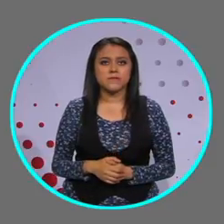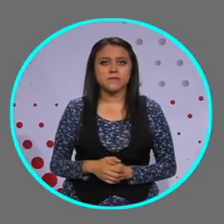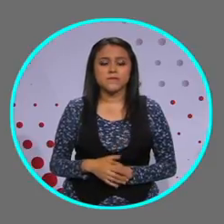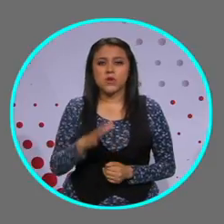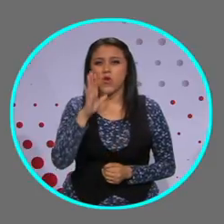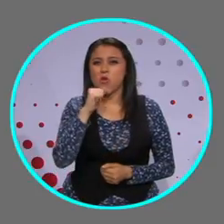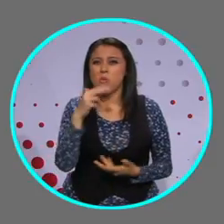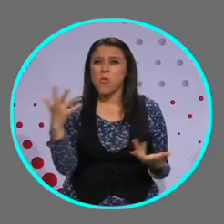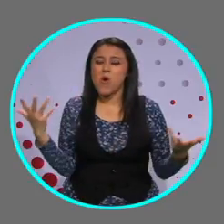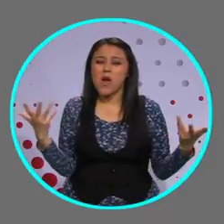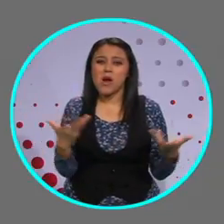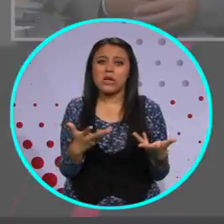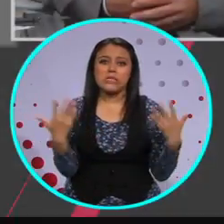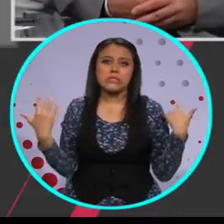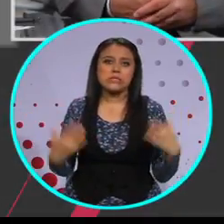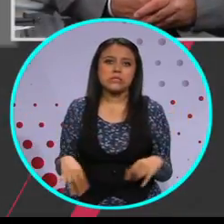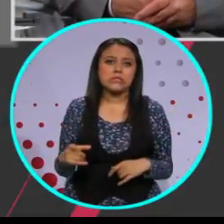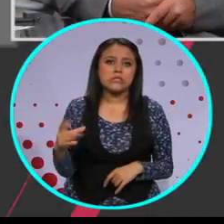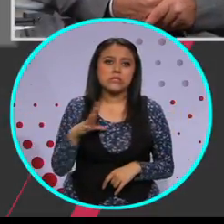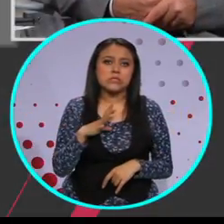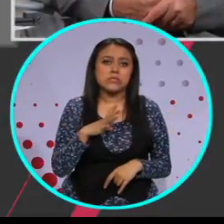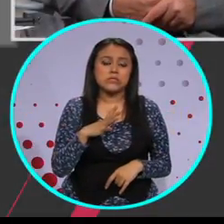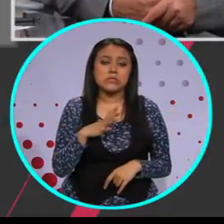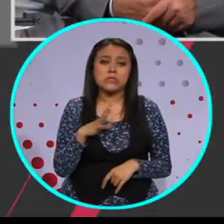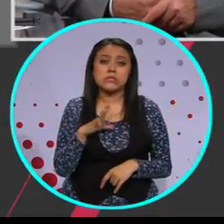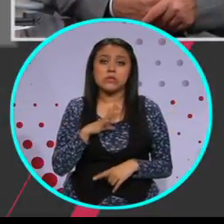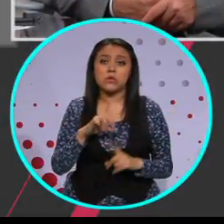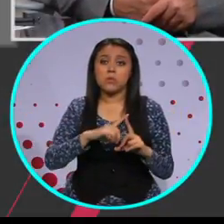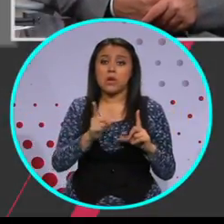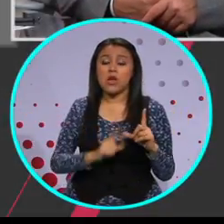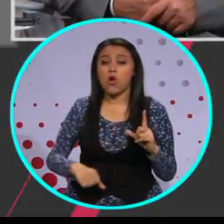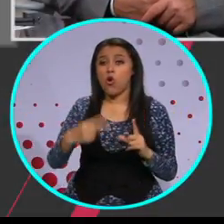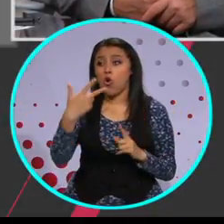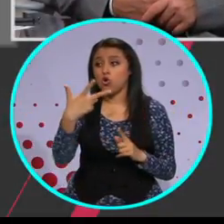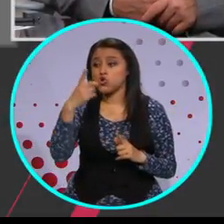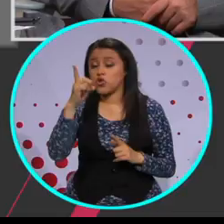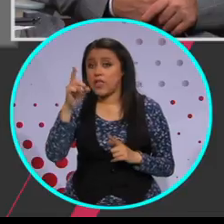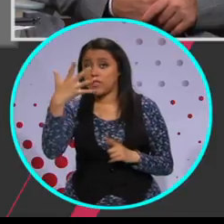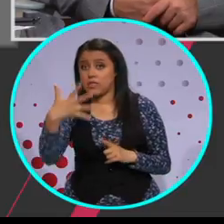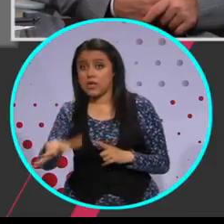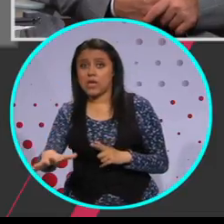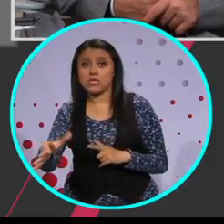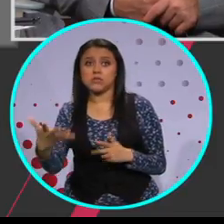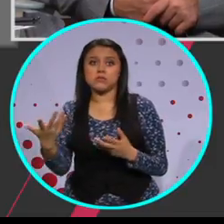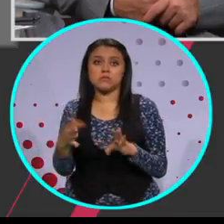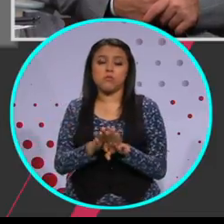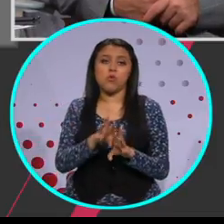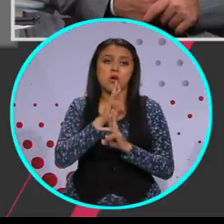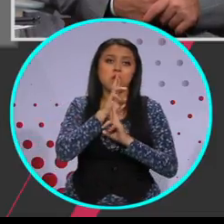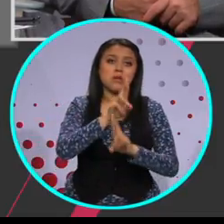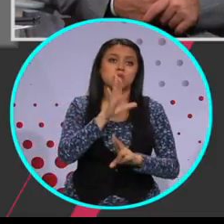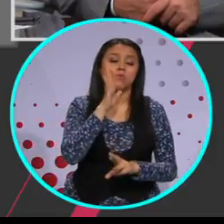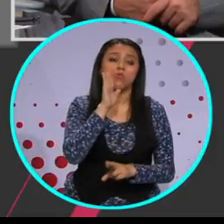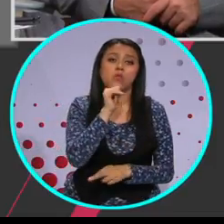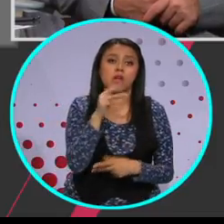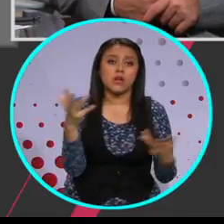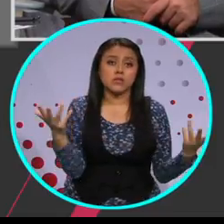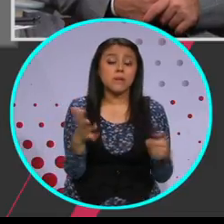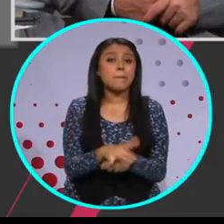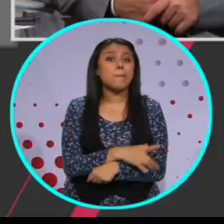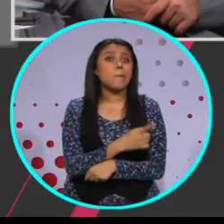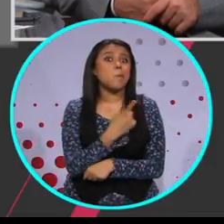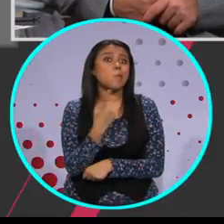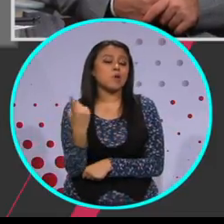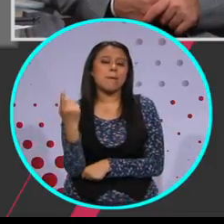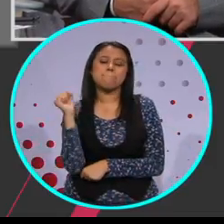de impotencia lleva es terrible es un país que ocho de cada diez sienten impotencia no pueden solucionar las cosas porque todo está